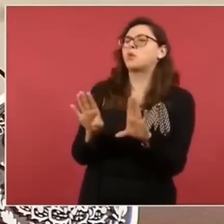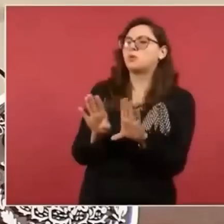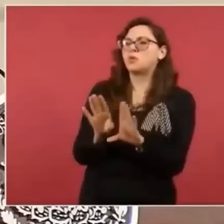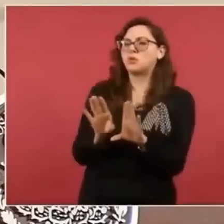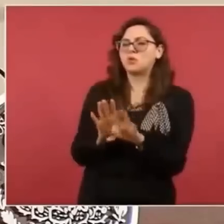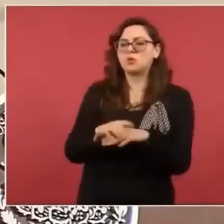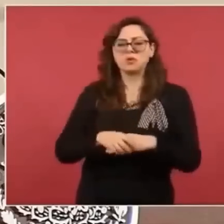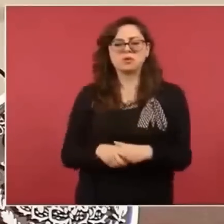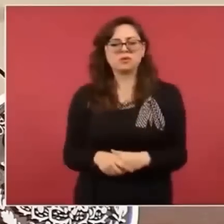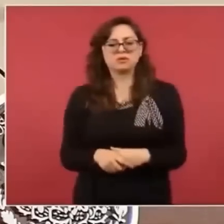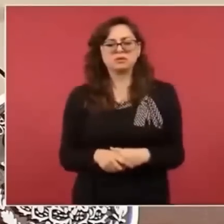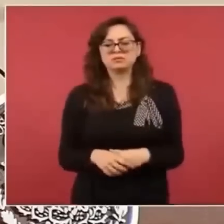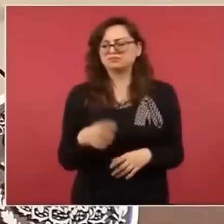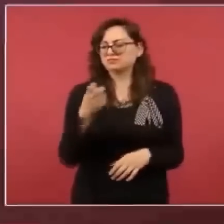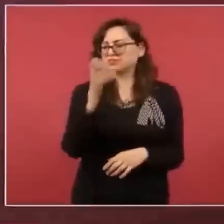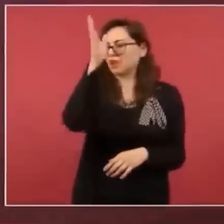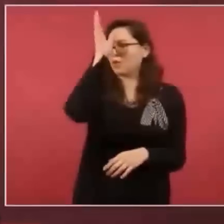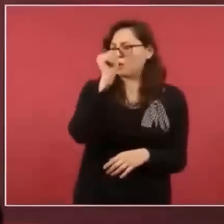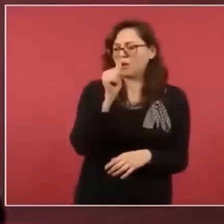y